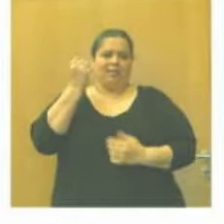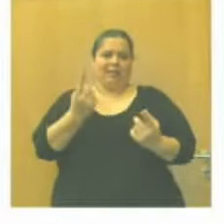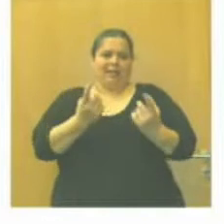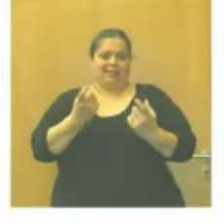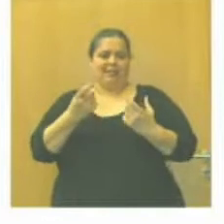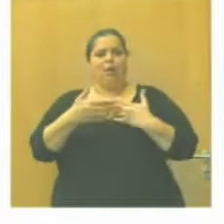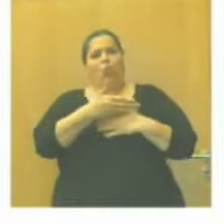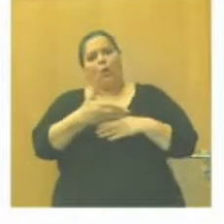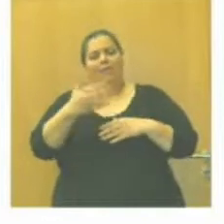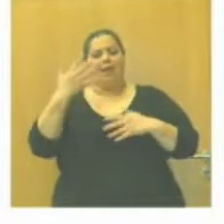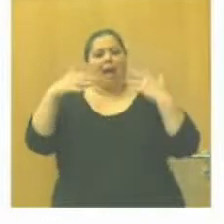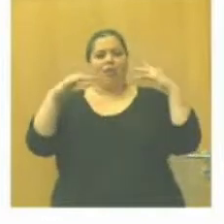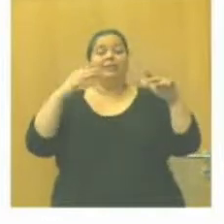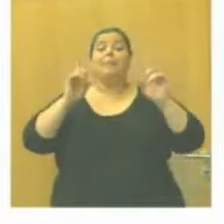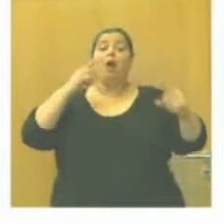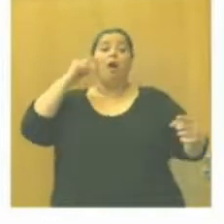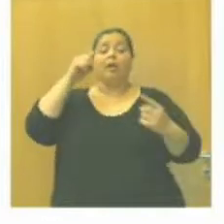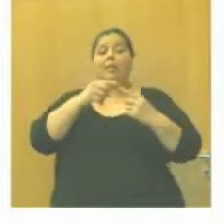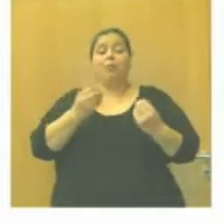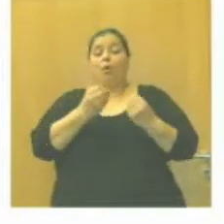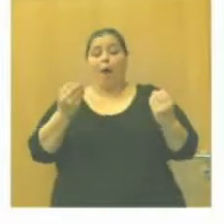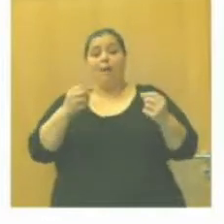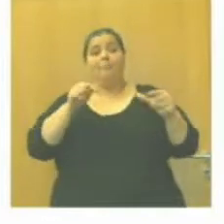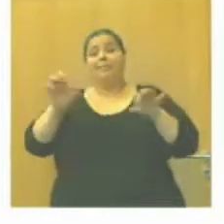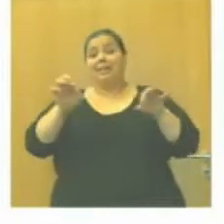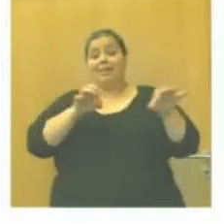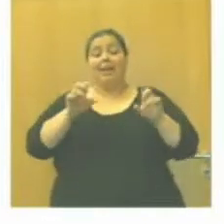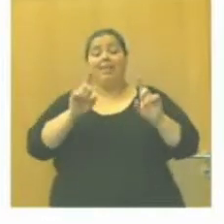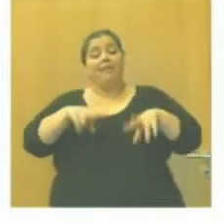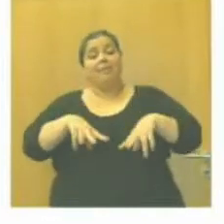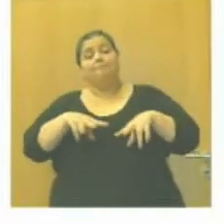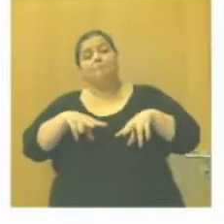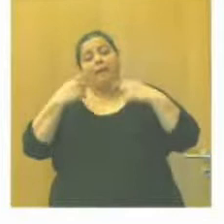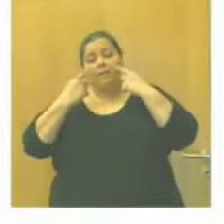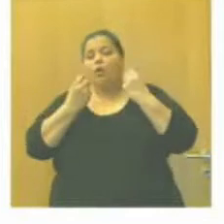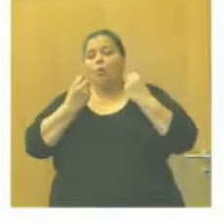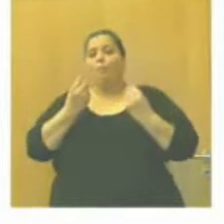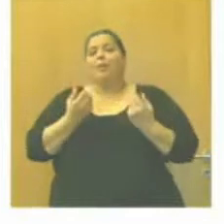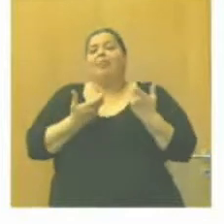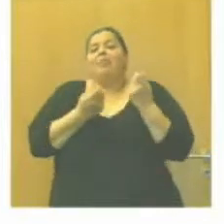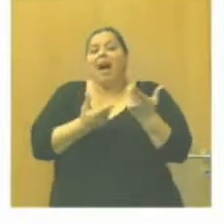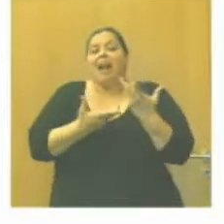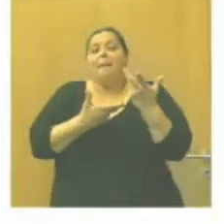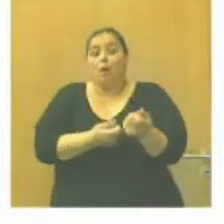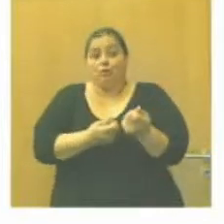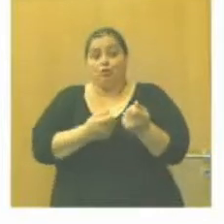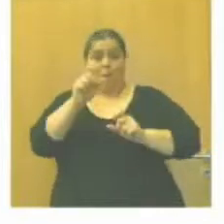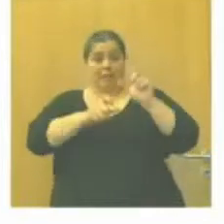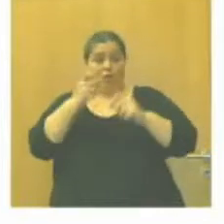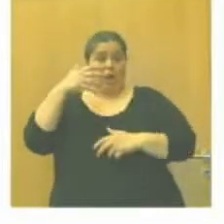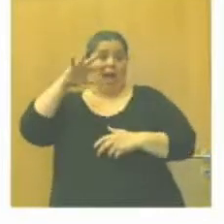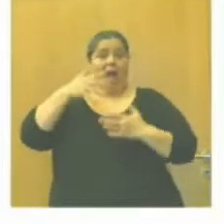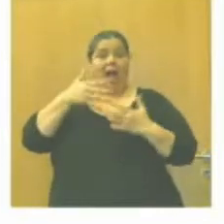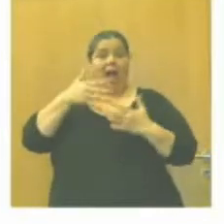el objetivo de esta estrategia es garantizar que los cuidadores reciban el apoyo para promover y proteger la salud mental